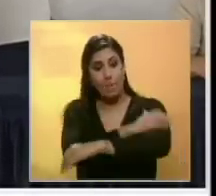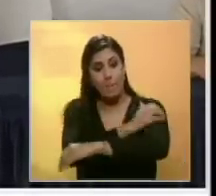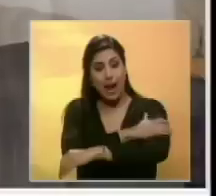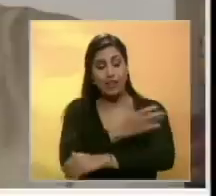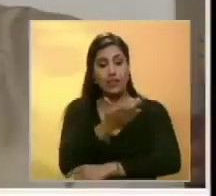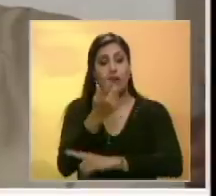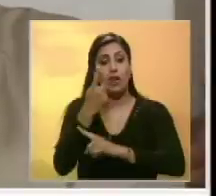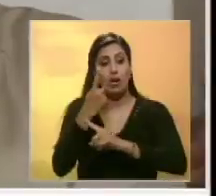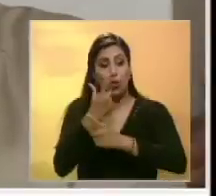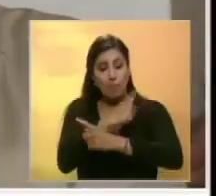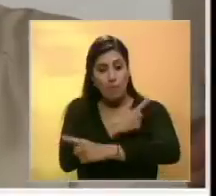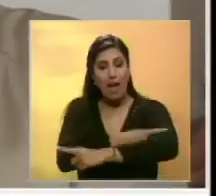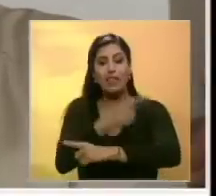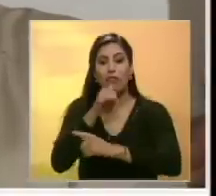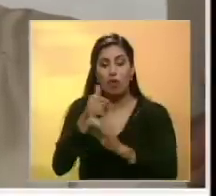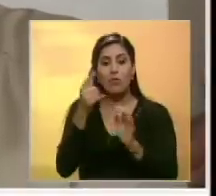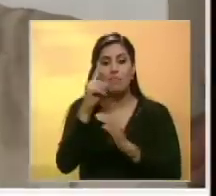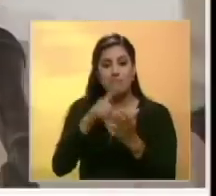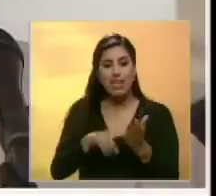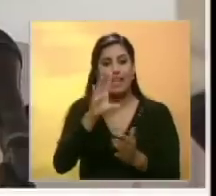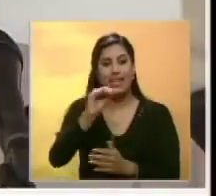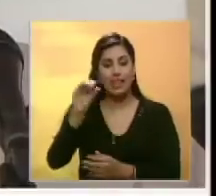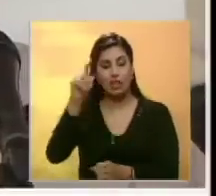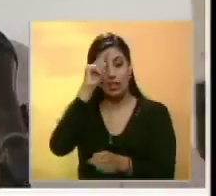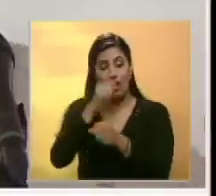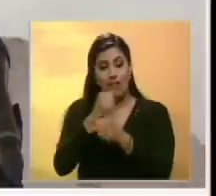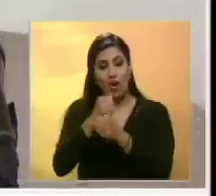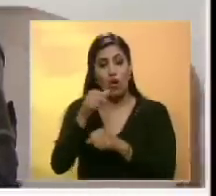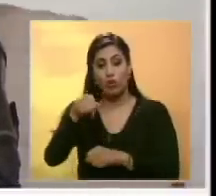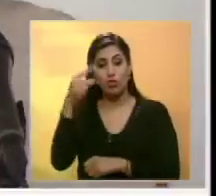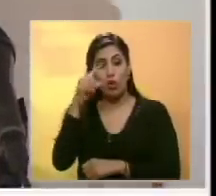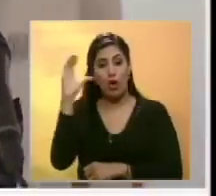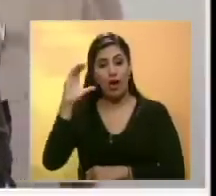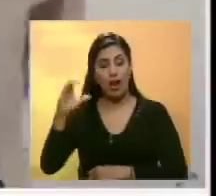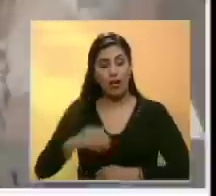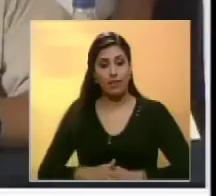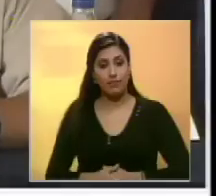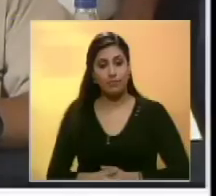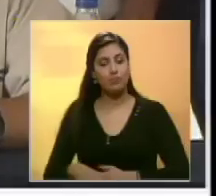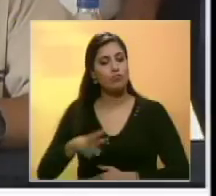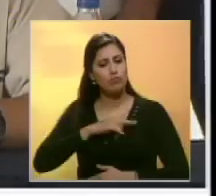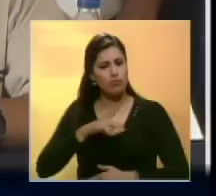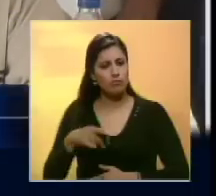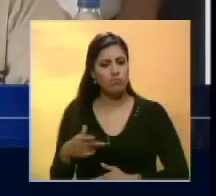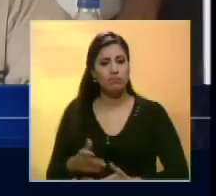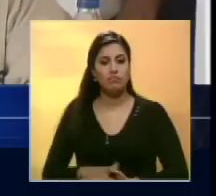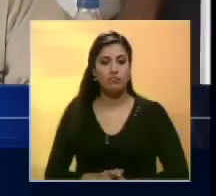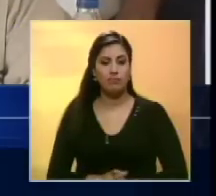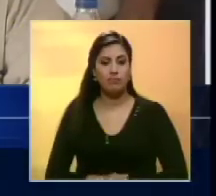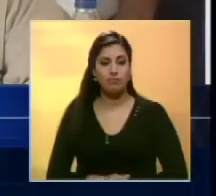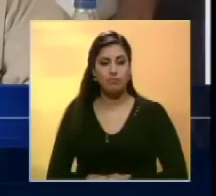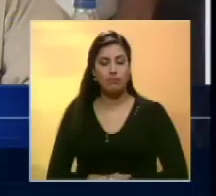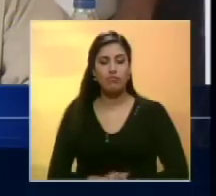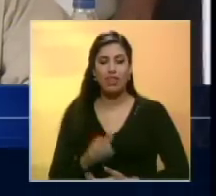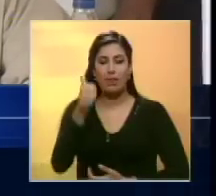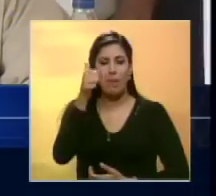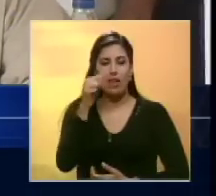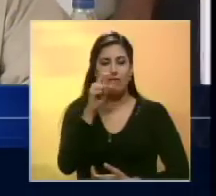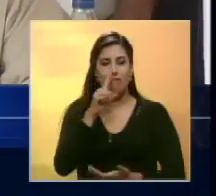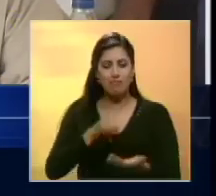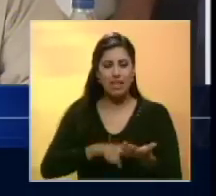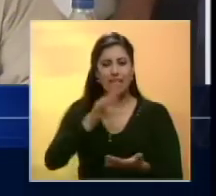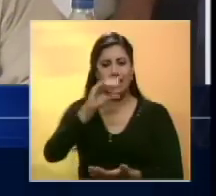afectaría a unos 1.500 empleos solo en el área metropolitana. Escuchemos. Somos más de